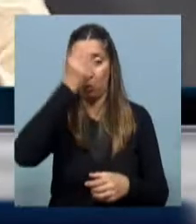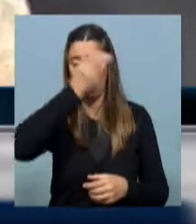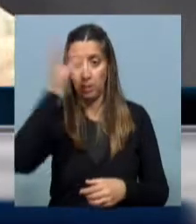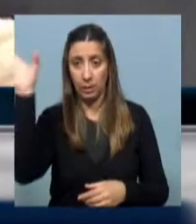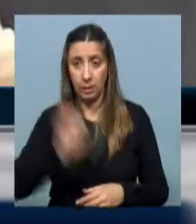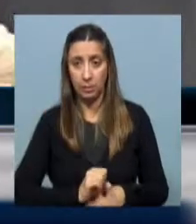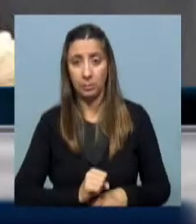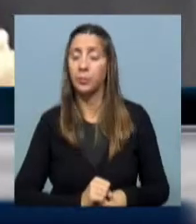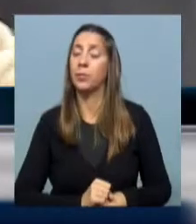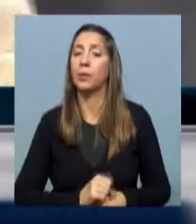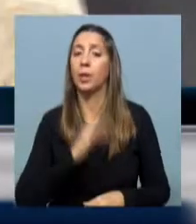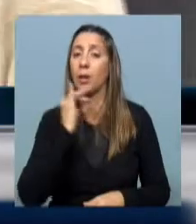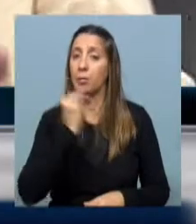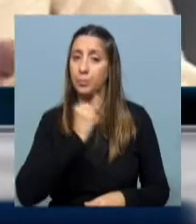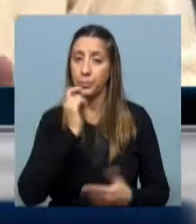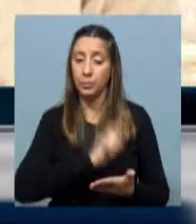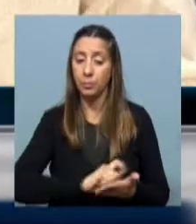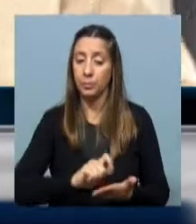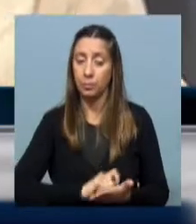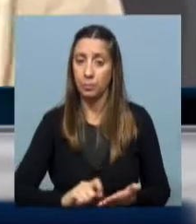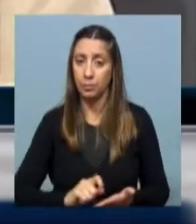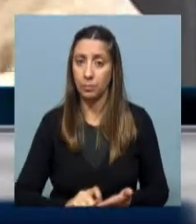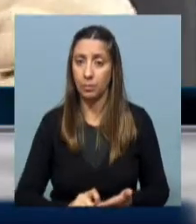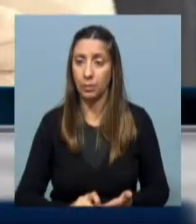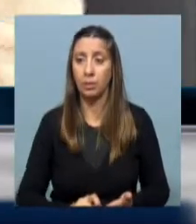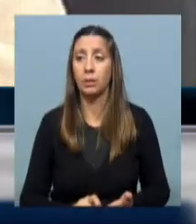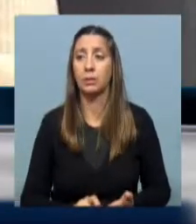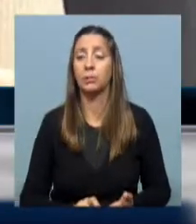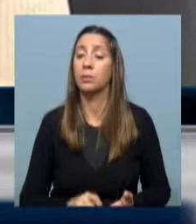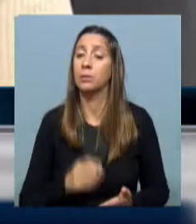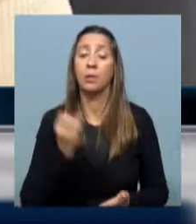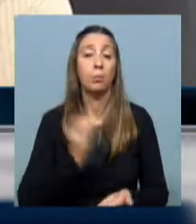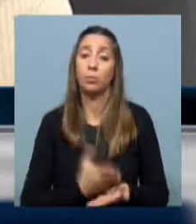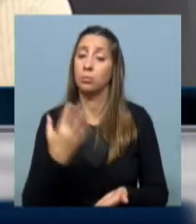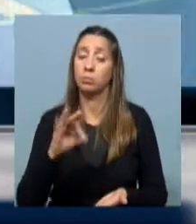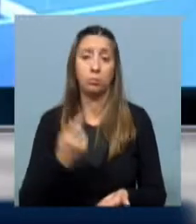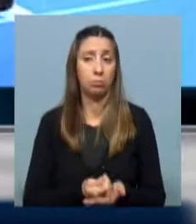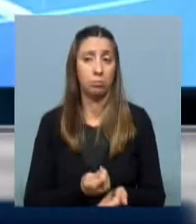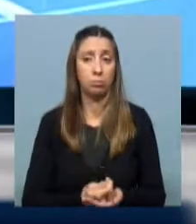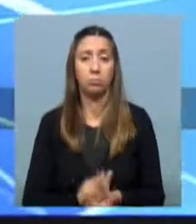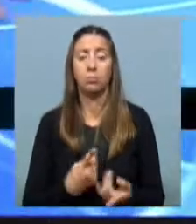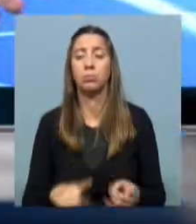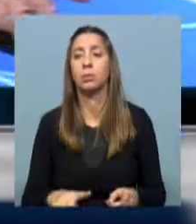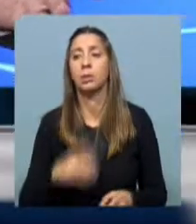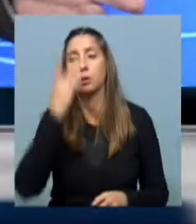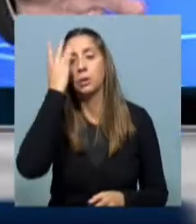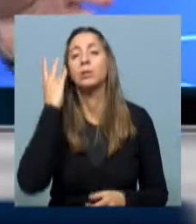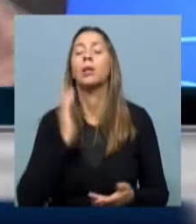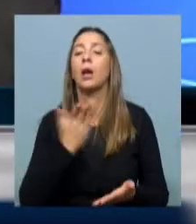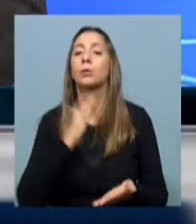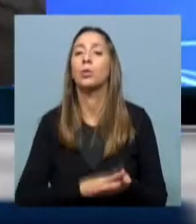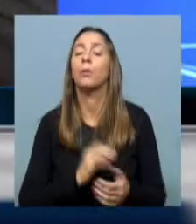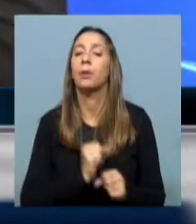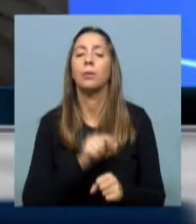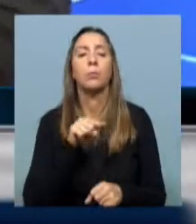traiga la actuación, porque han acudido ellos, se le va a aplicar la multa que corresponde. Uh-huh. ¿Algo para aportar, Latini, sobre el trabajo que ustedes